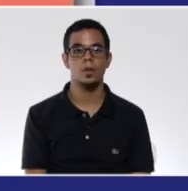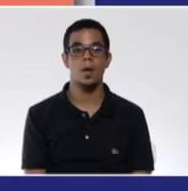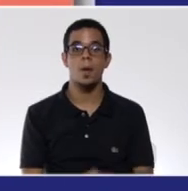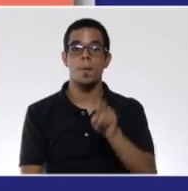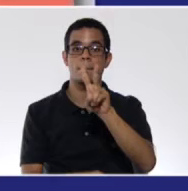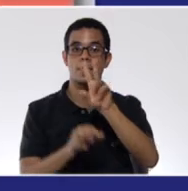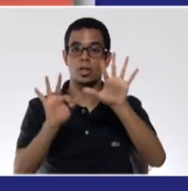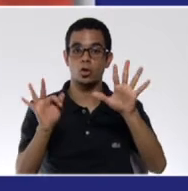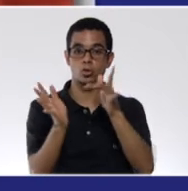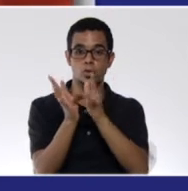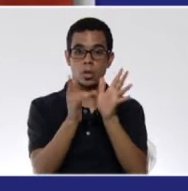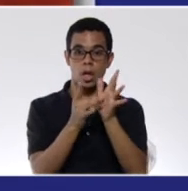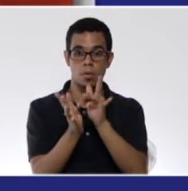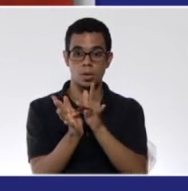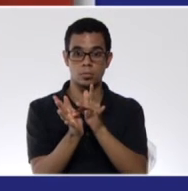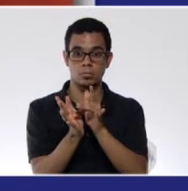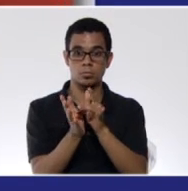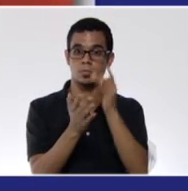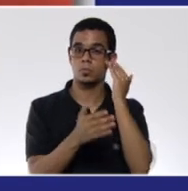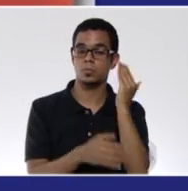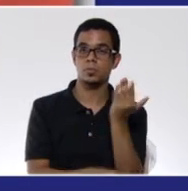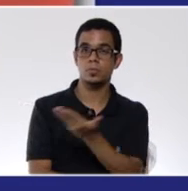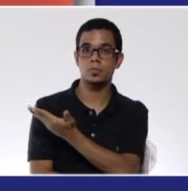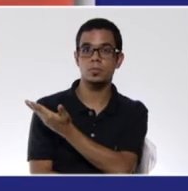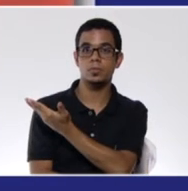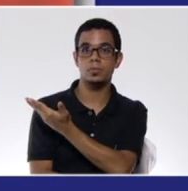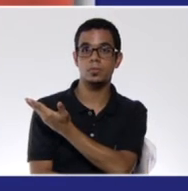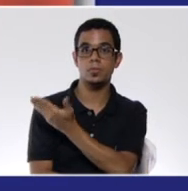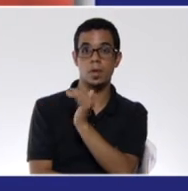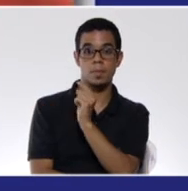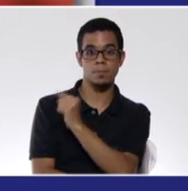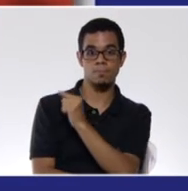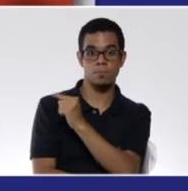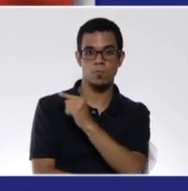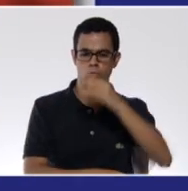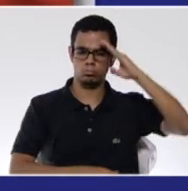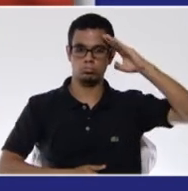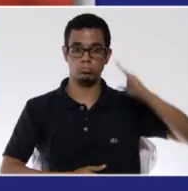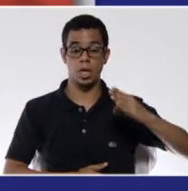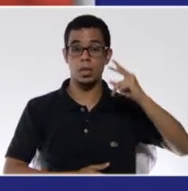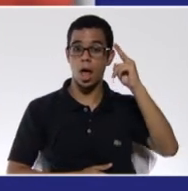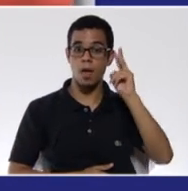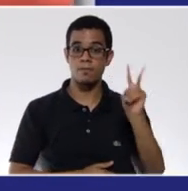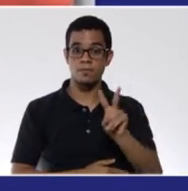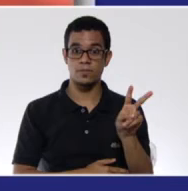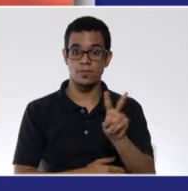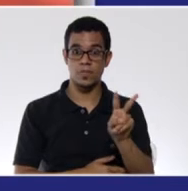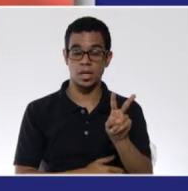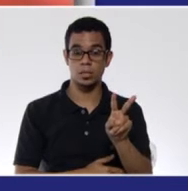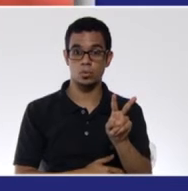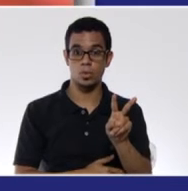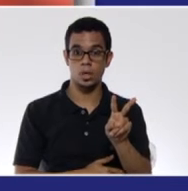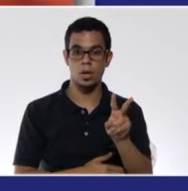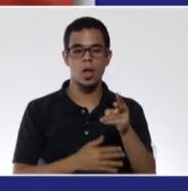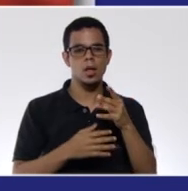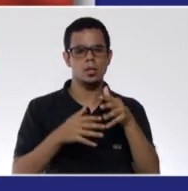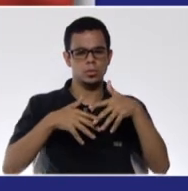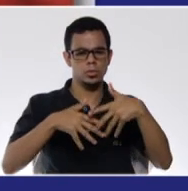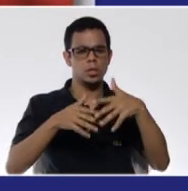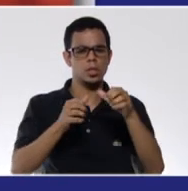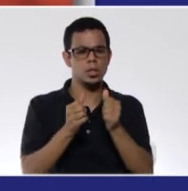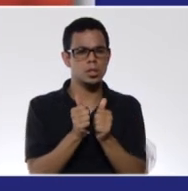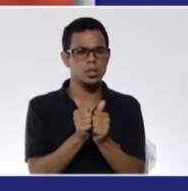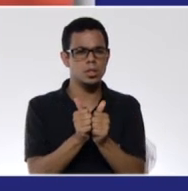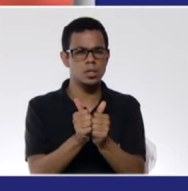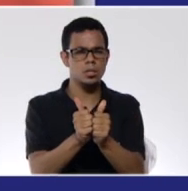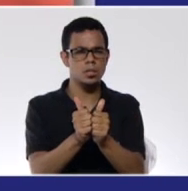...28 de abril, natalicio de Manuel Piar. Manuel Piar fue un militar venezolano de origen curazoleño y prócer de la independencia